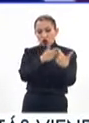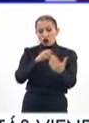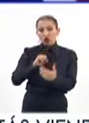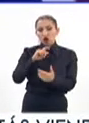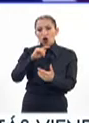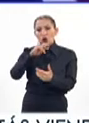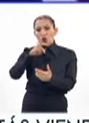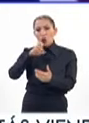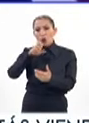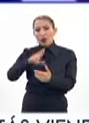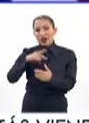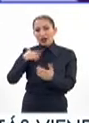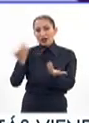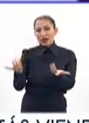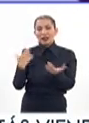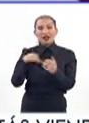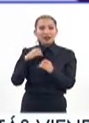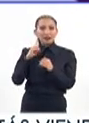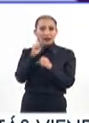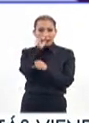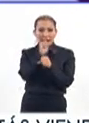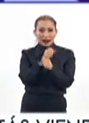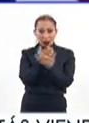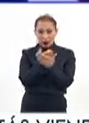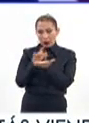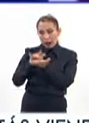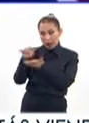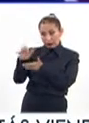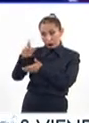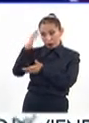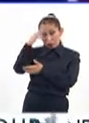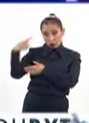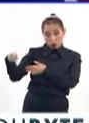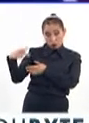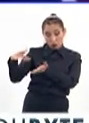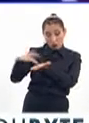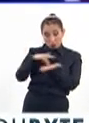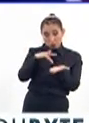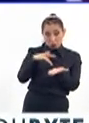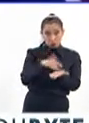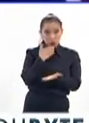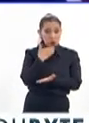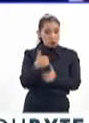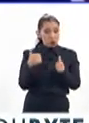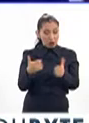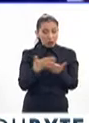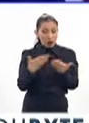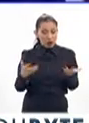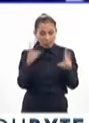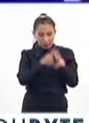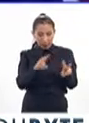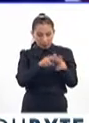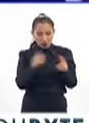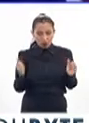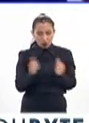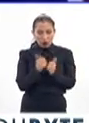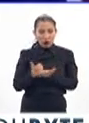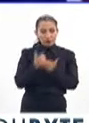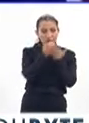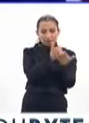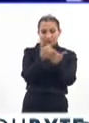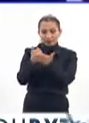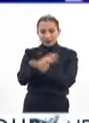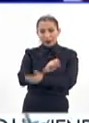Software de la Secretaría de Economía, a quien agradecemos nuevamente y reconocemos el apoyo que hoy analizaremos con la